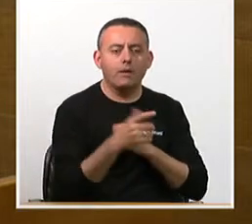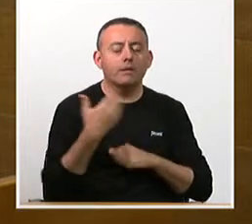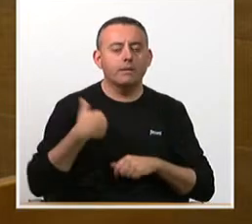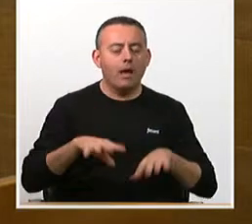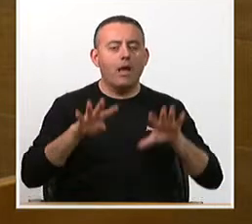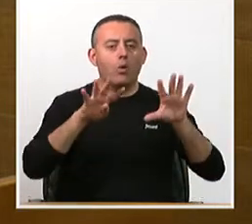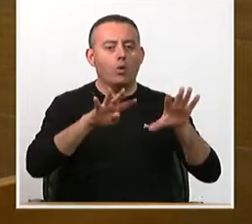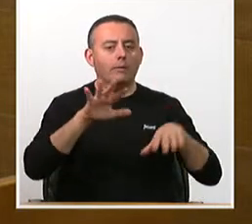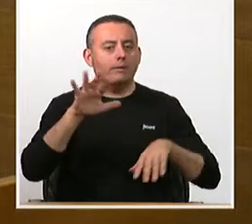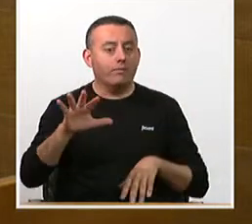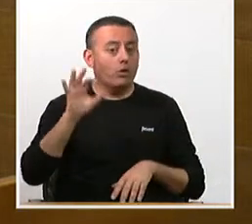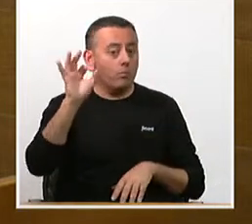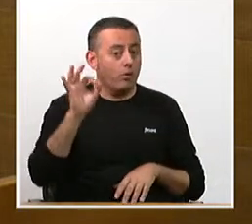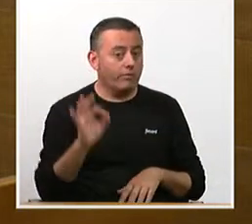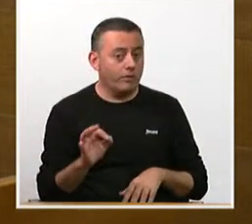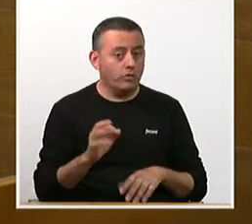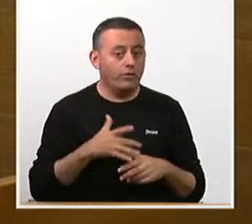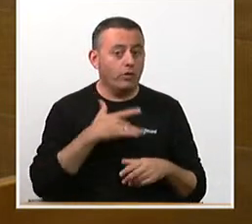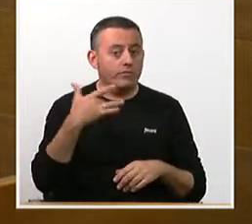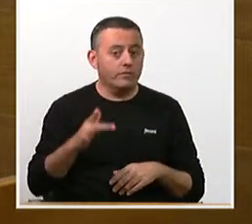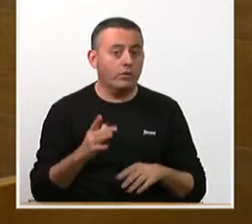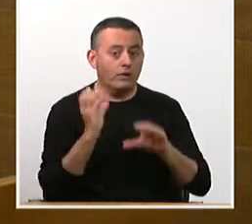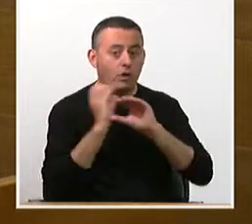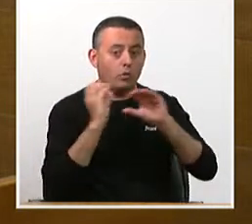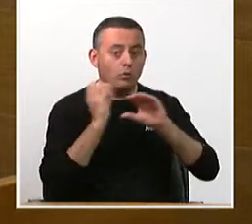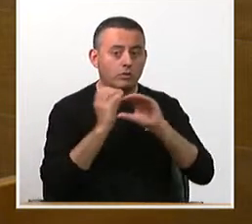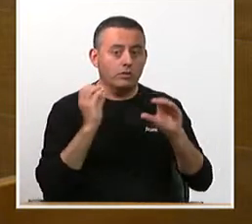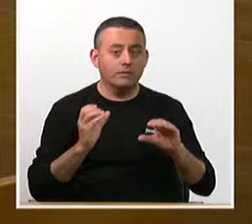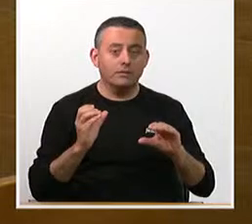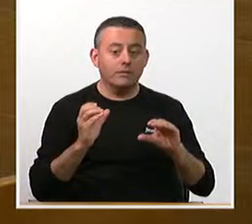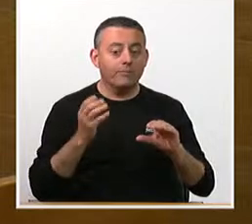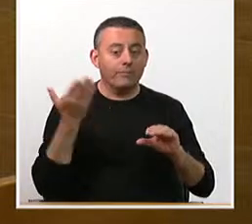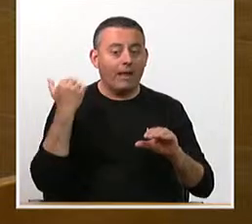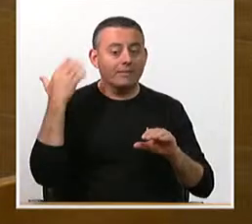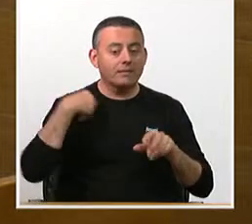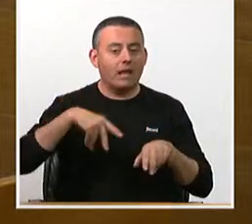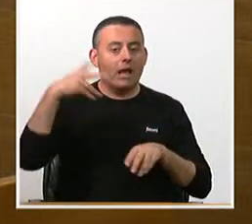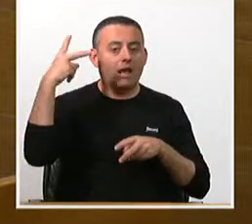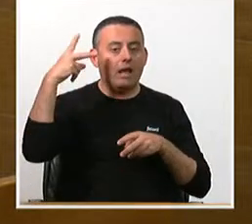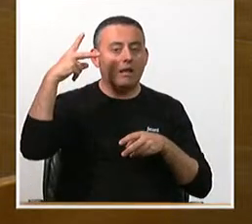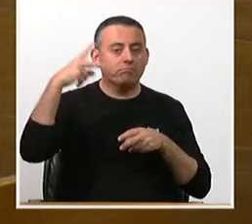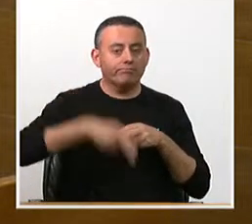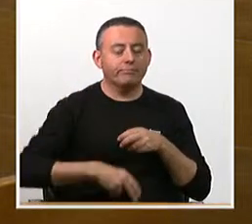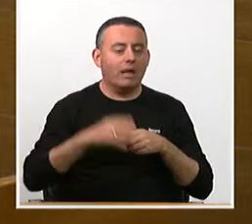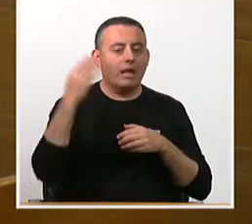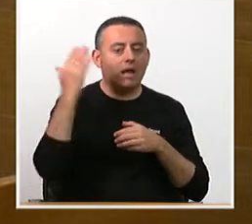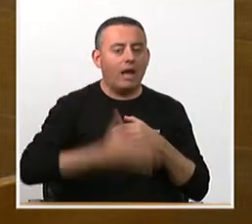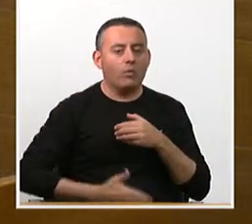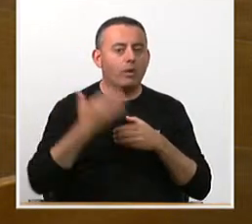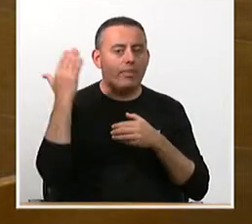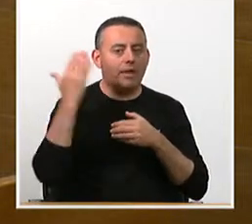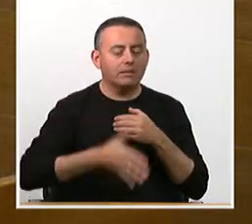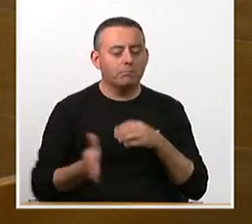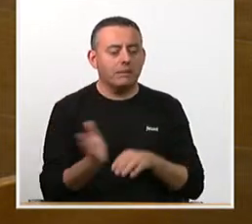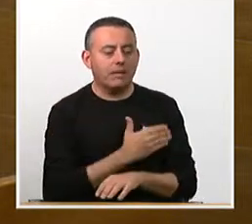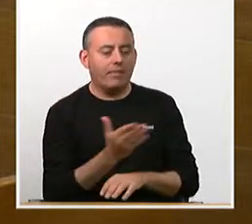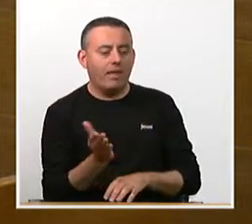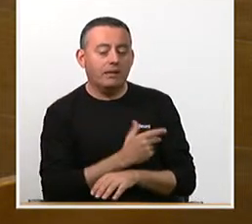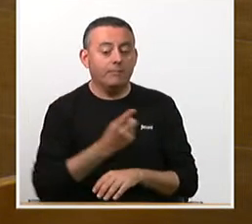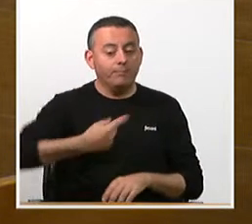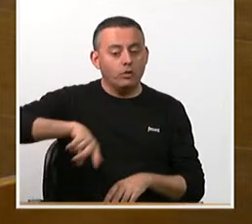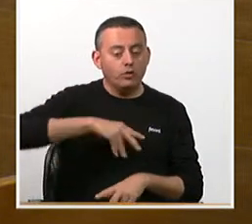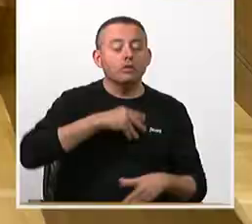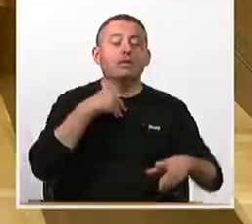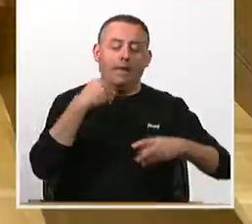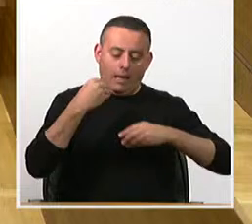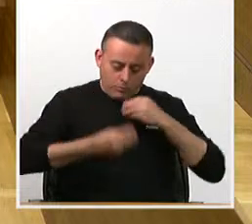por de las concesiones de autobús de la comunidad valenciana estaban caducadas y nos hemos tenido que poner nosotros en marcha poner